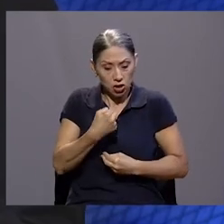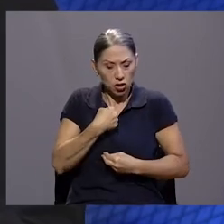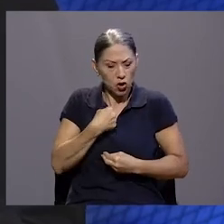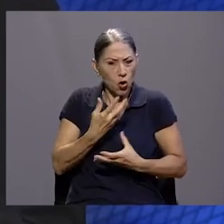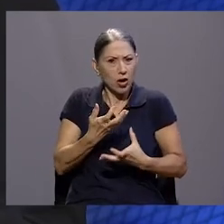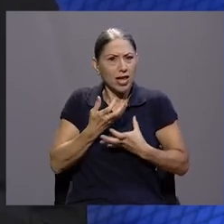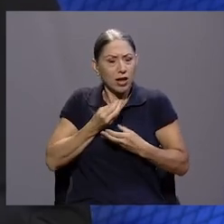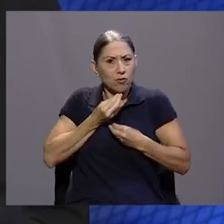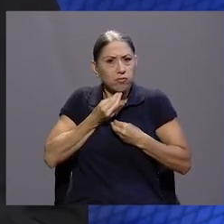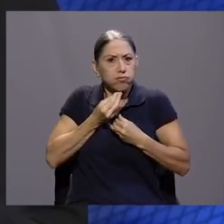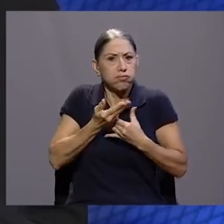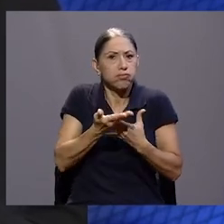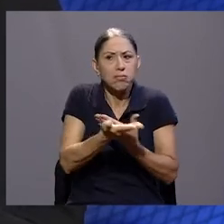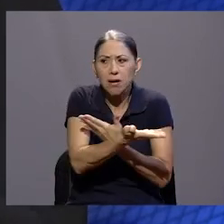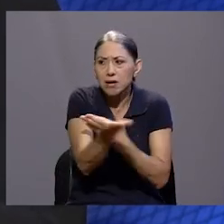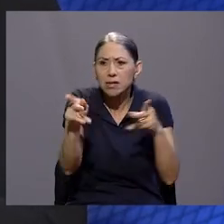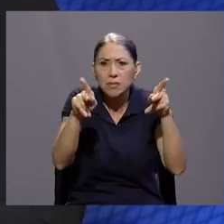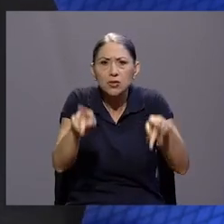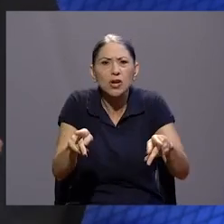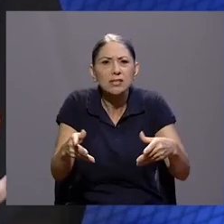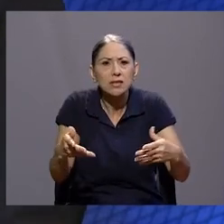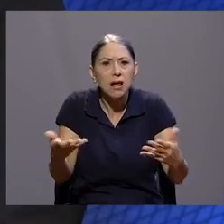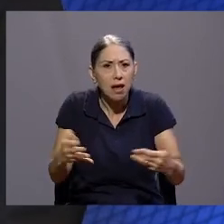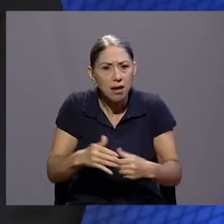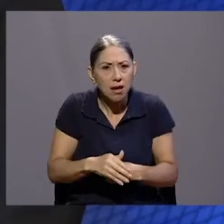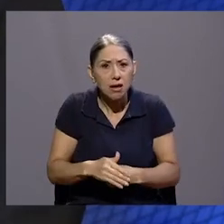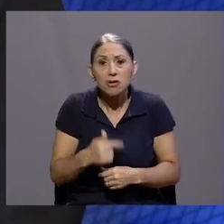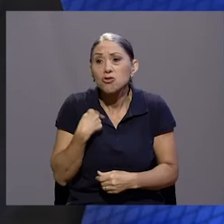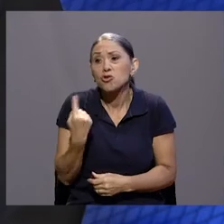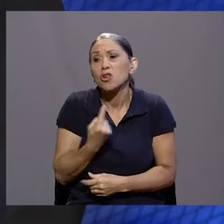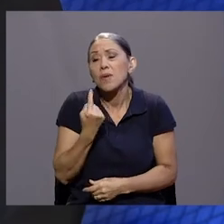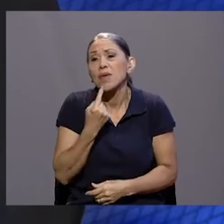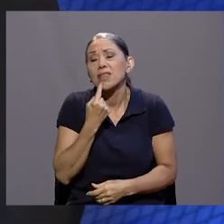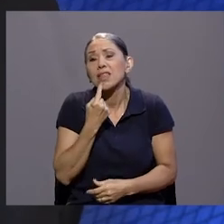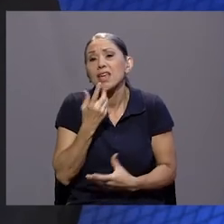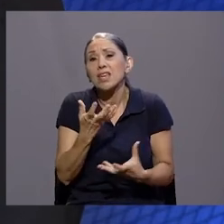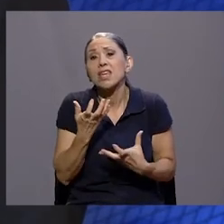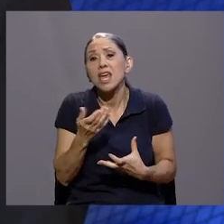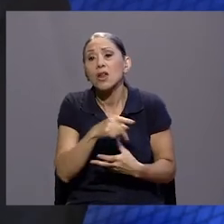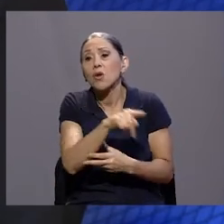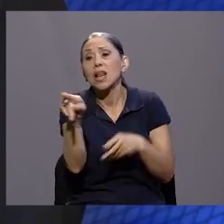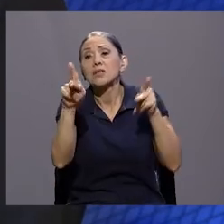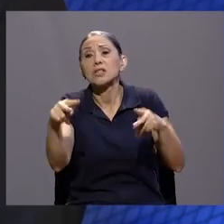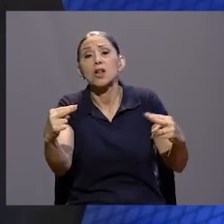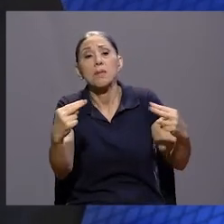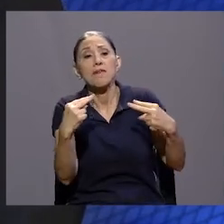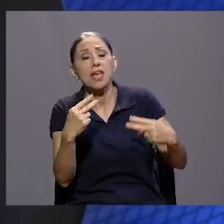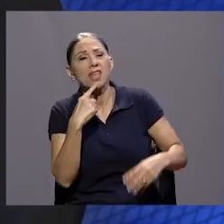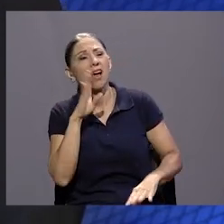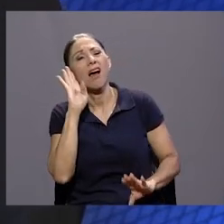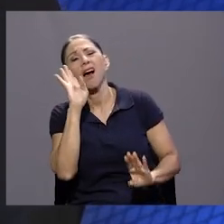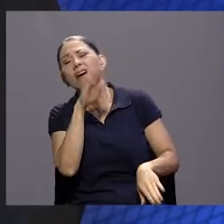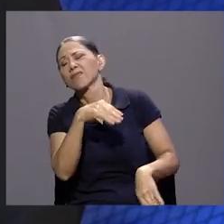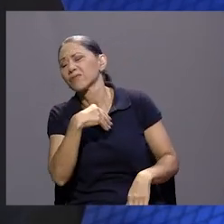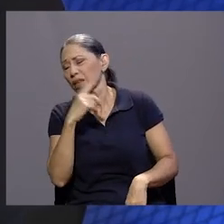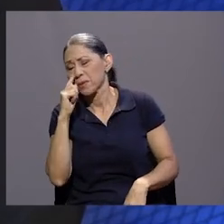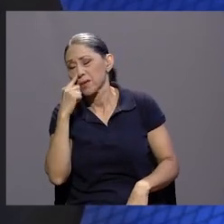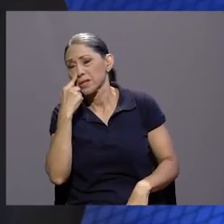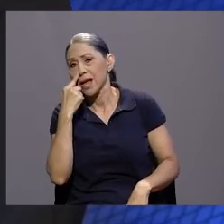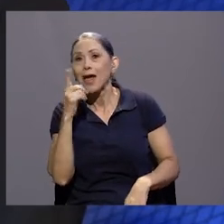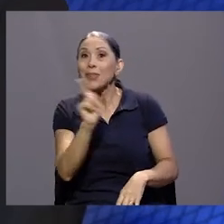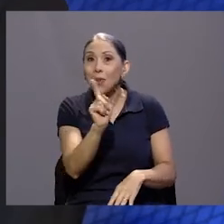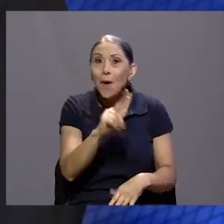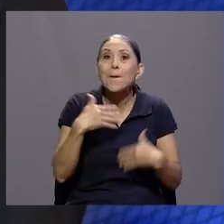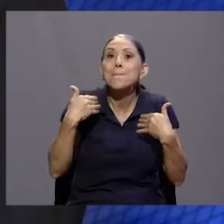comunican conmigo quiero cereza que simplemente hay no paula qué pereza o más bien que dicha quién sabe qué manera es el pago quién sabe que me ha venir a decir para